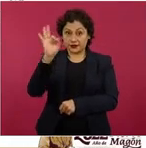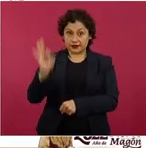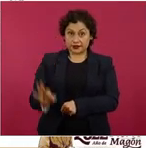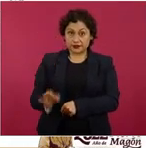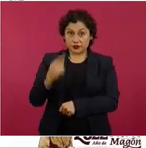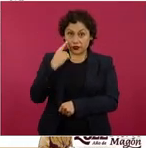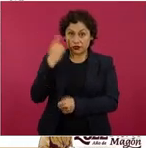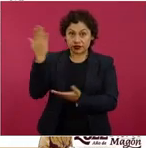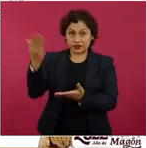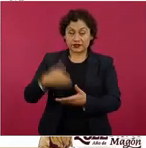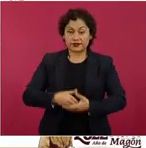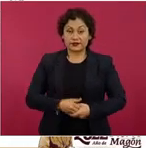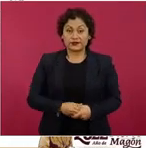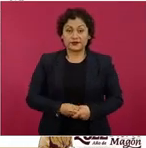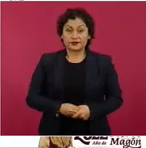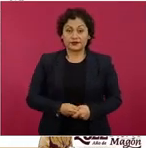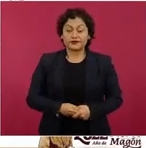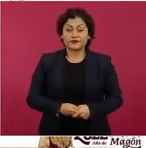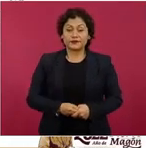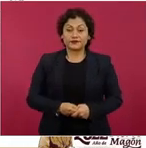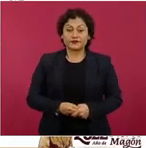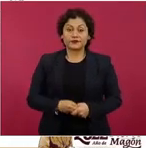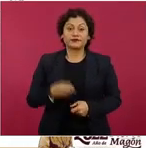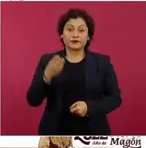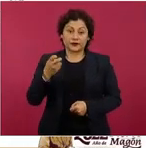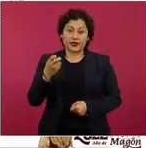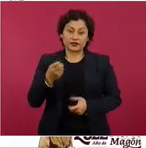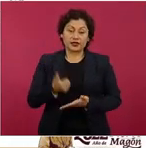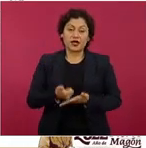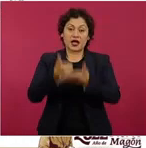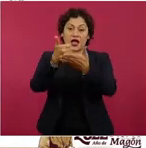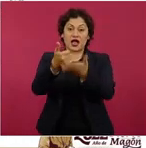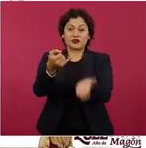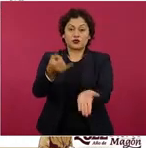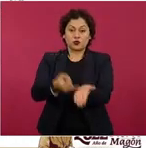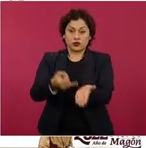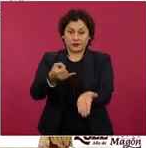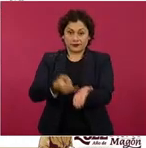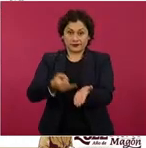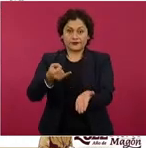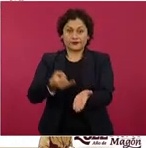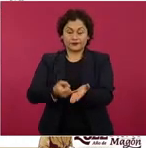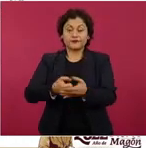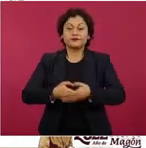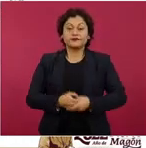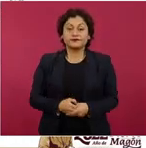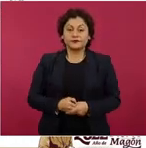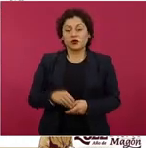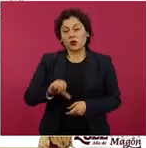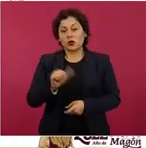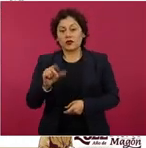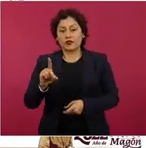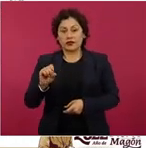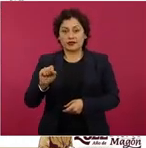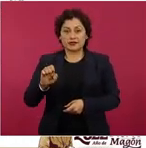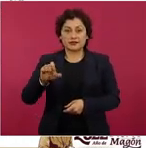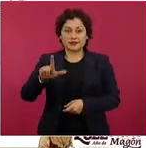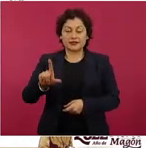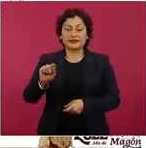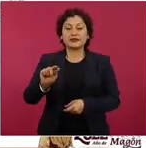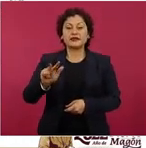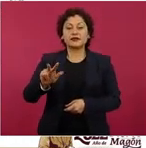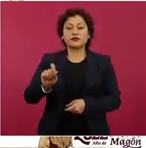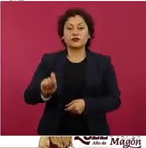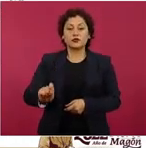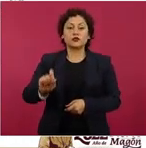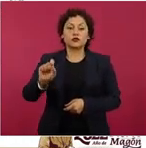77.46% del IEPS. Ese es el incentivo fiscal para esta semana. El incentivo fiscal para el diésel, menos